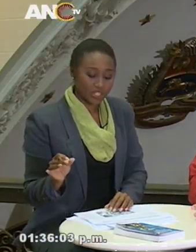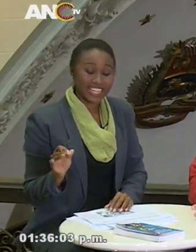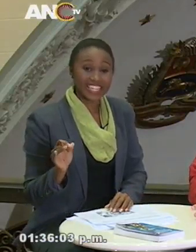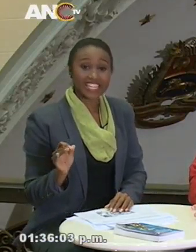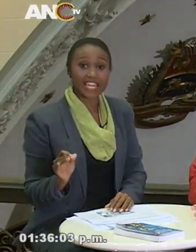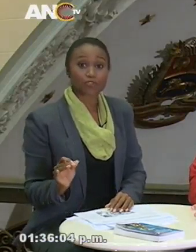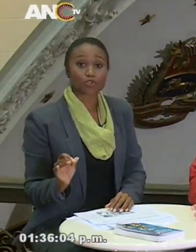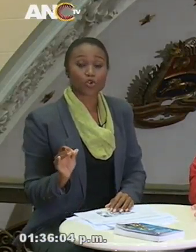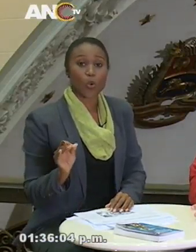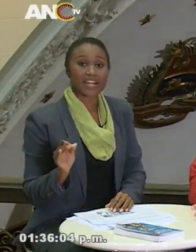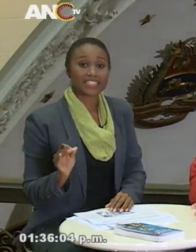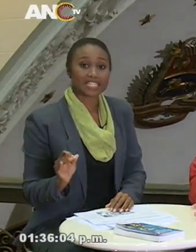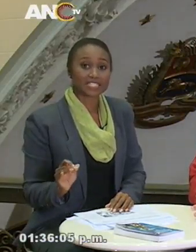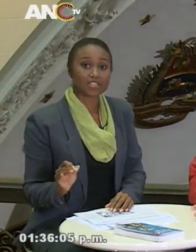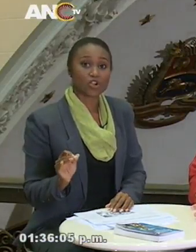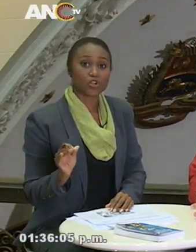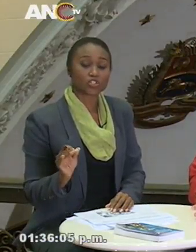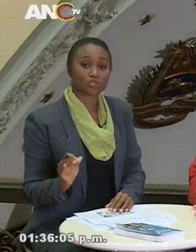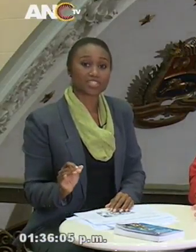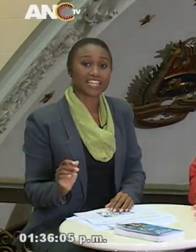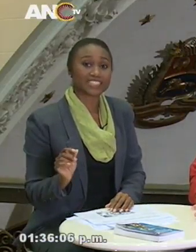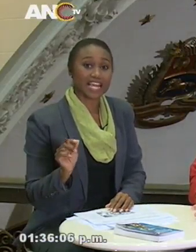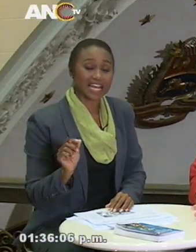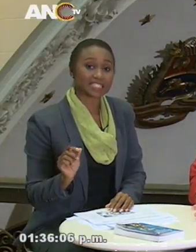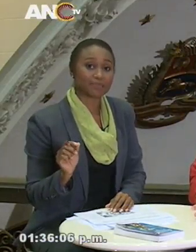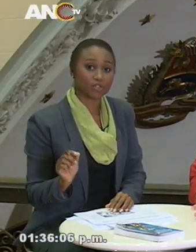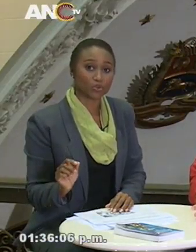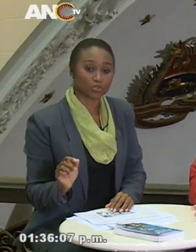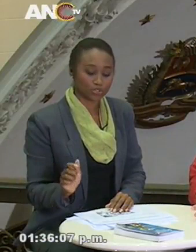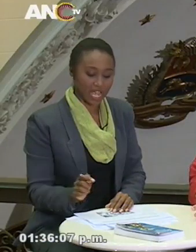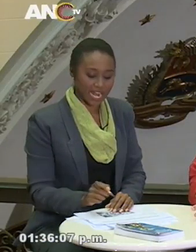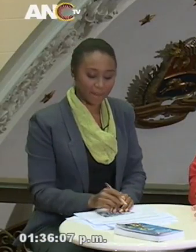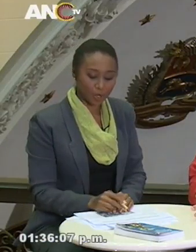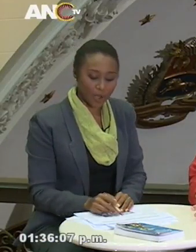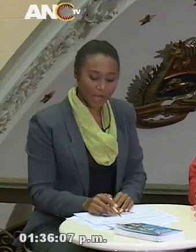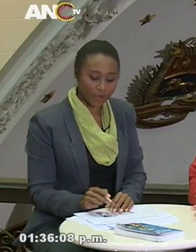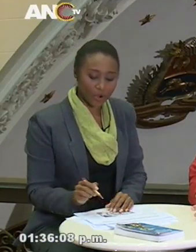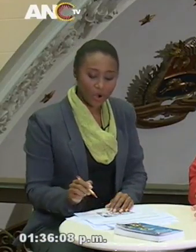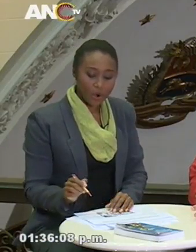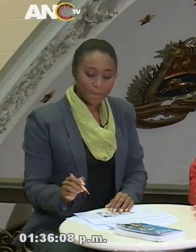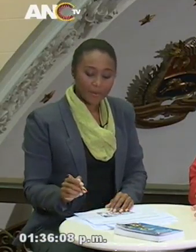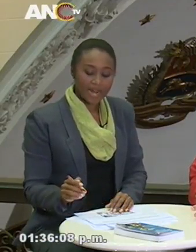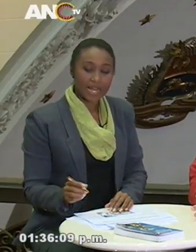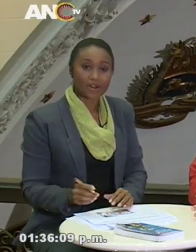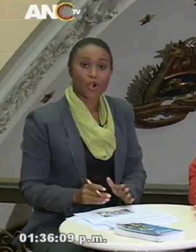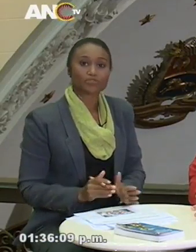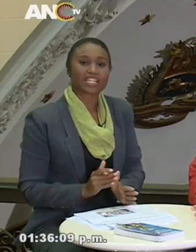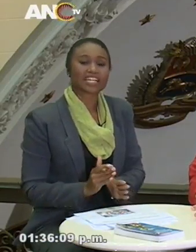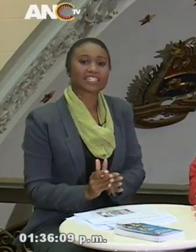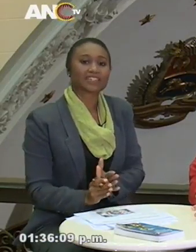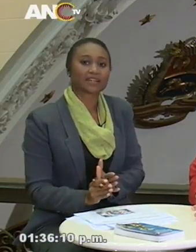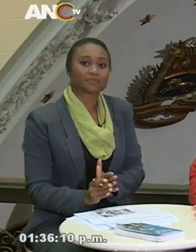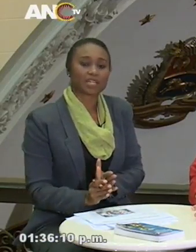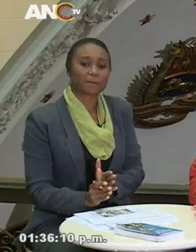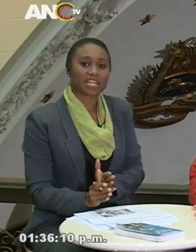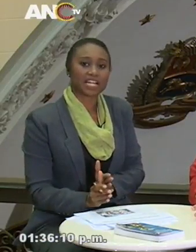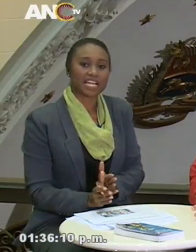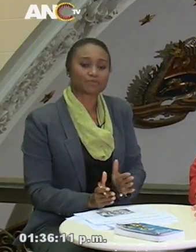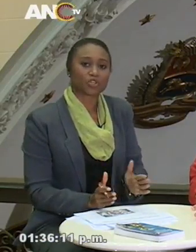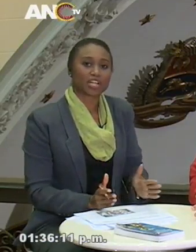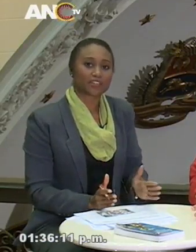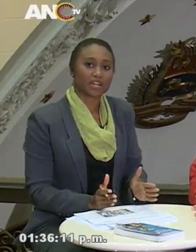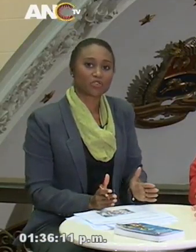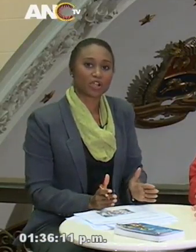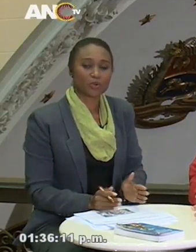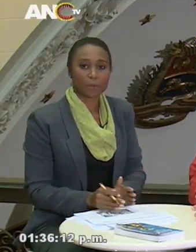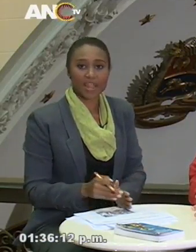los 545 constituyentes hace minutos han aprobado para contrarrestar también el